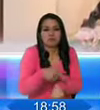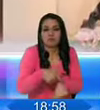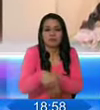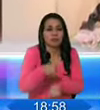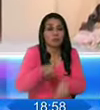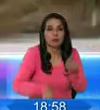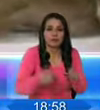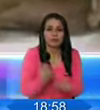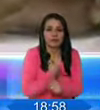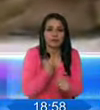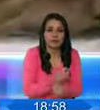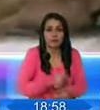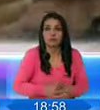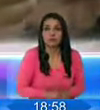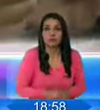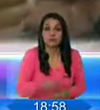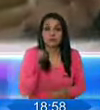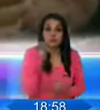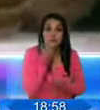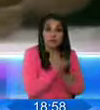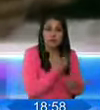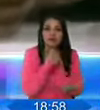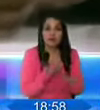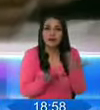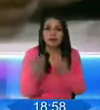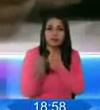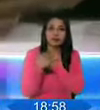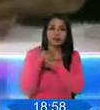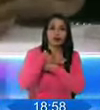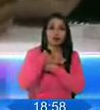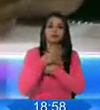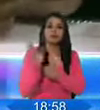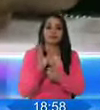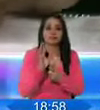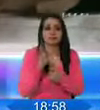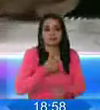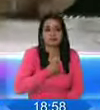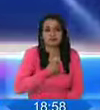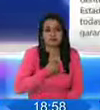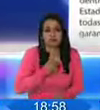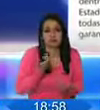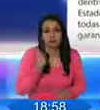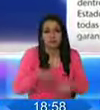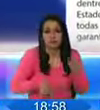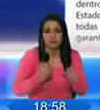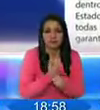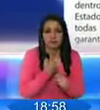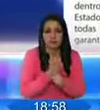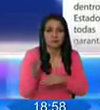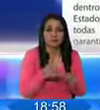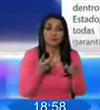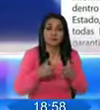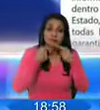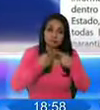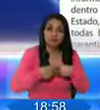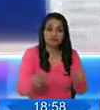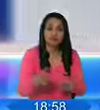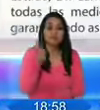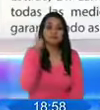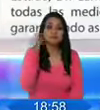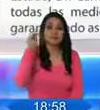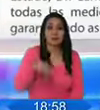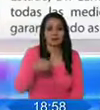trabajo. Descartó en su versión cualquier influencia externa para que cambiara esos nombres. En un comunicado de prensa difundido este martes,